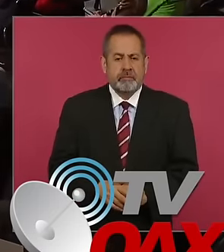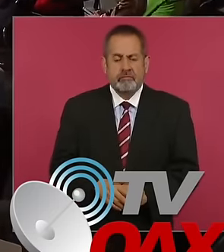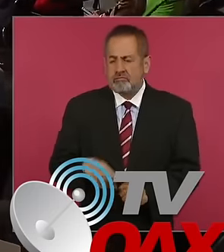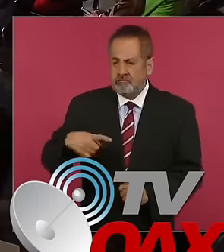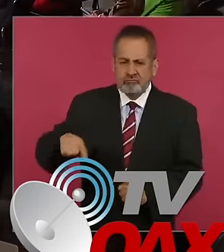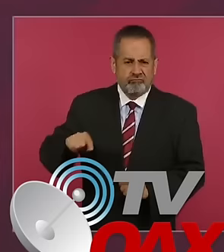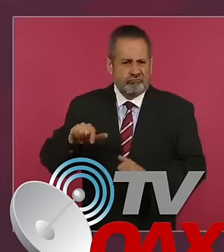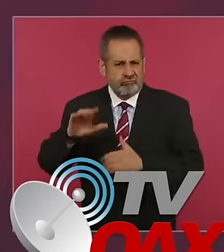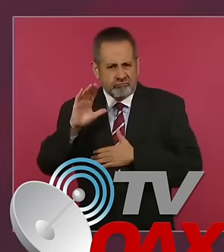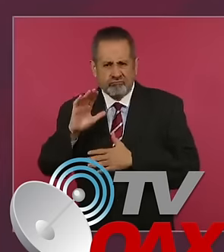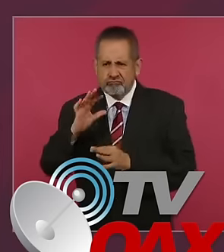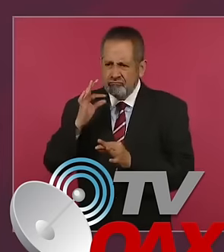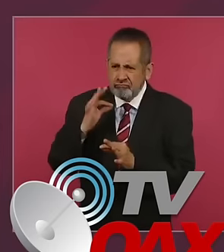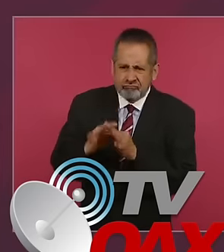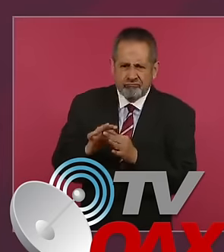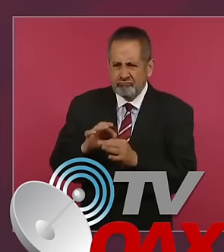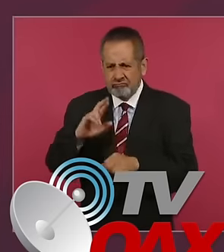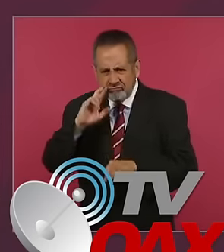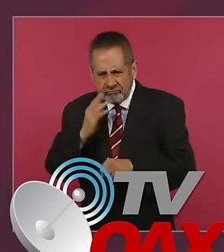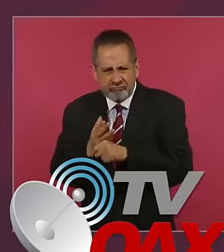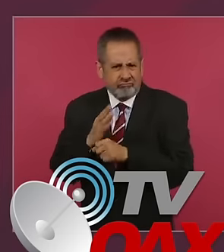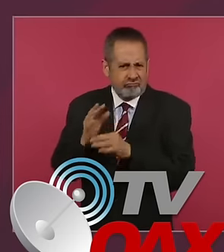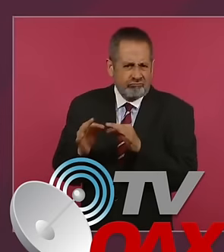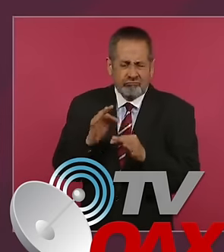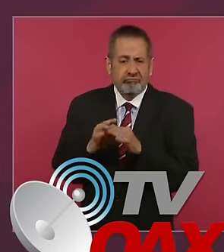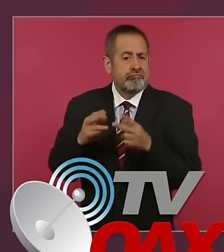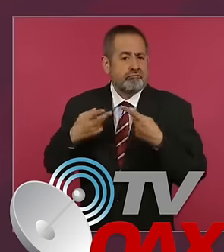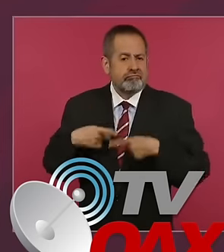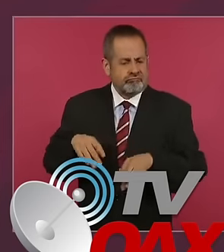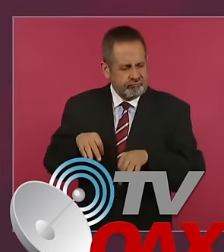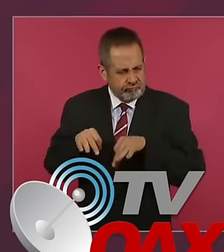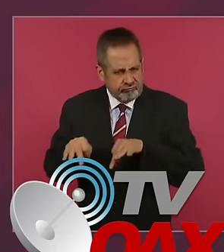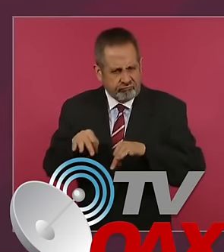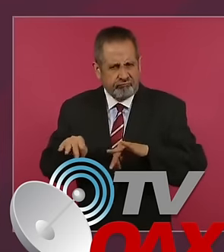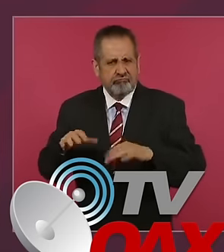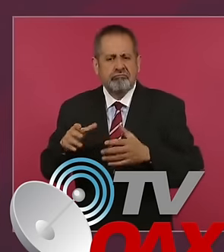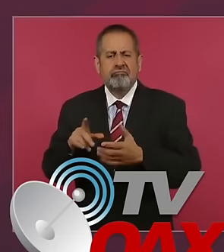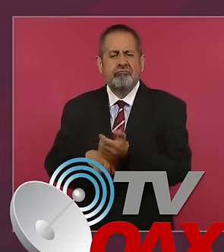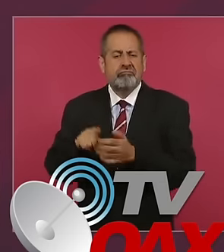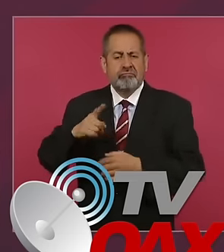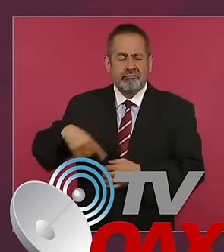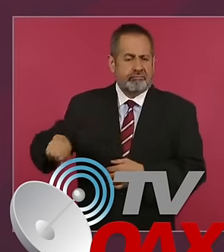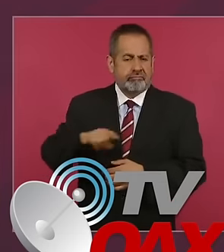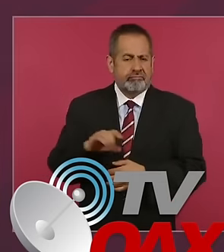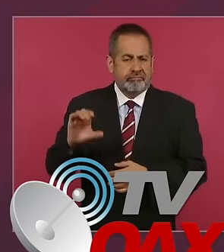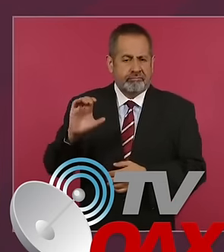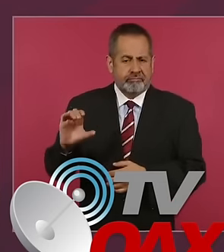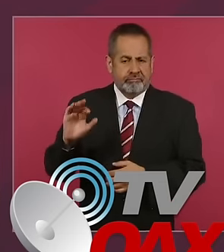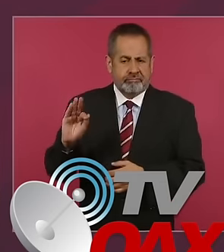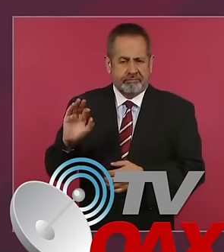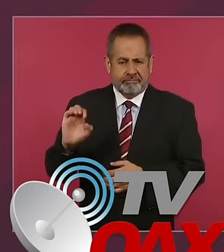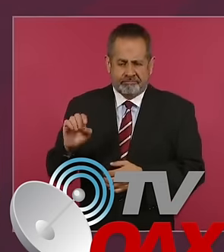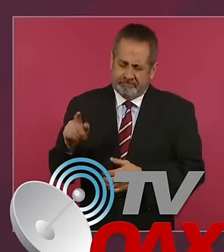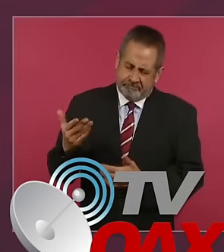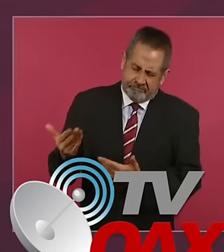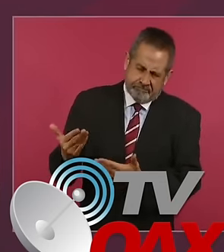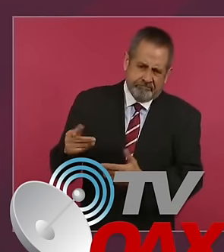comprometido, eficaz, responsable de los trabajadores de la Comisión Federal de